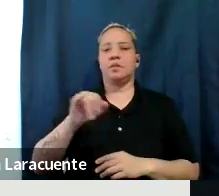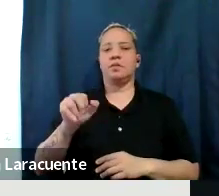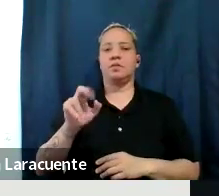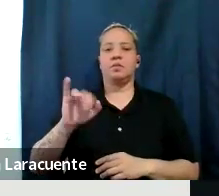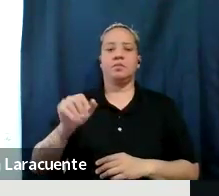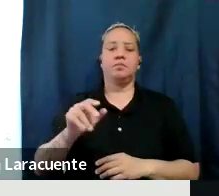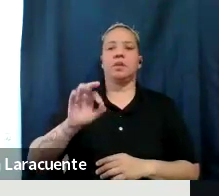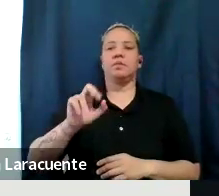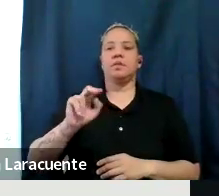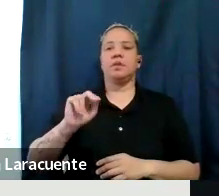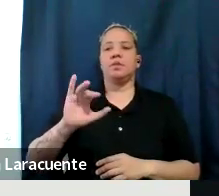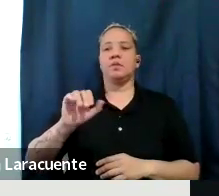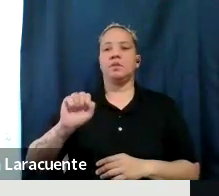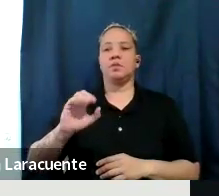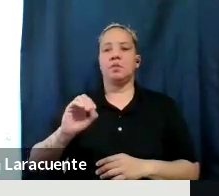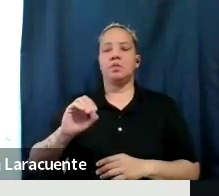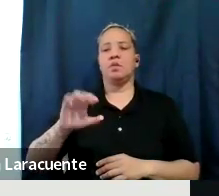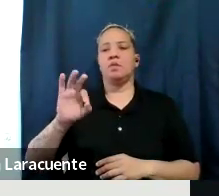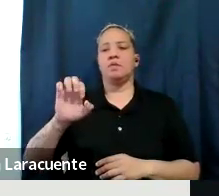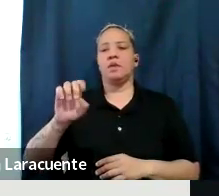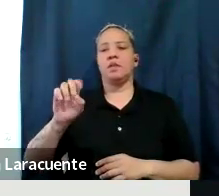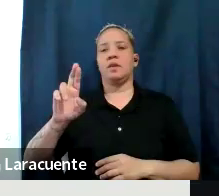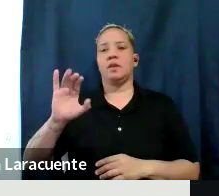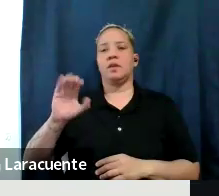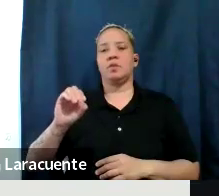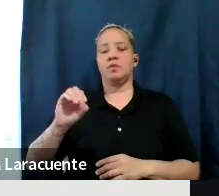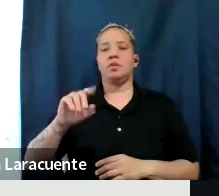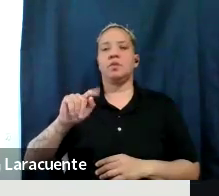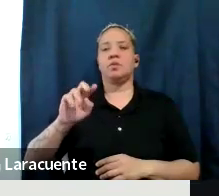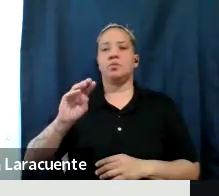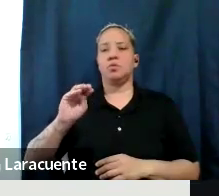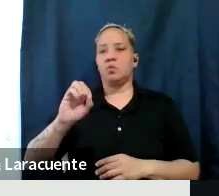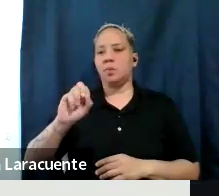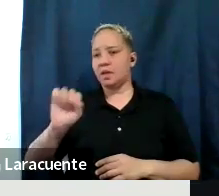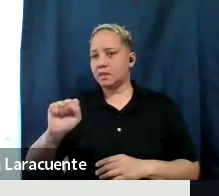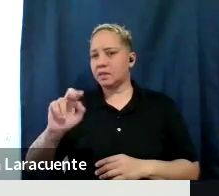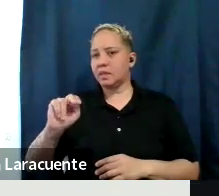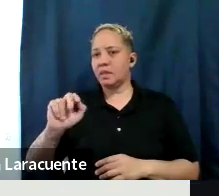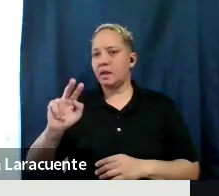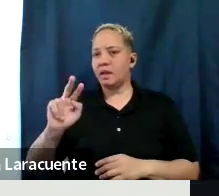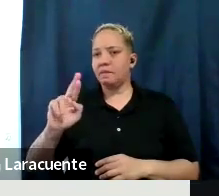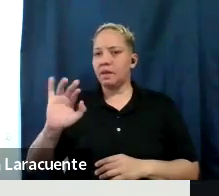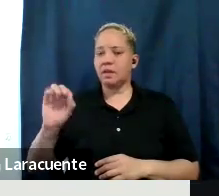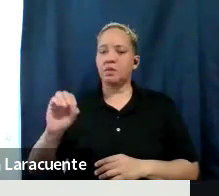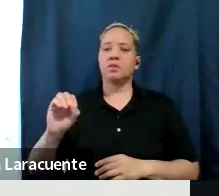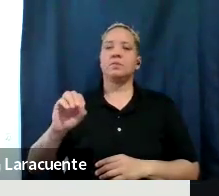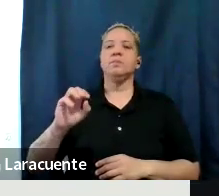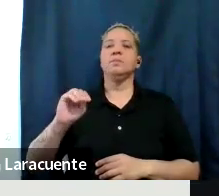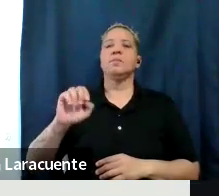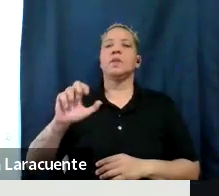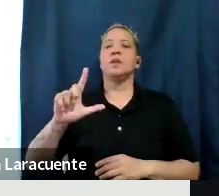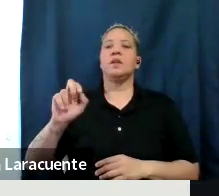Giner de los Ríos, Federico de Onís, Tomás Navarro Tomás, Menéndez Pidal,